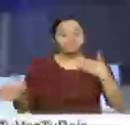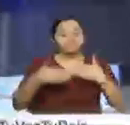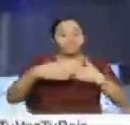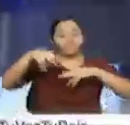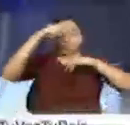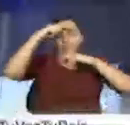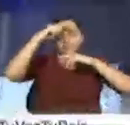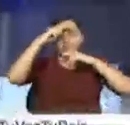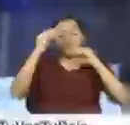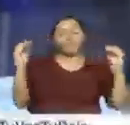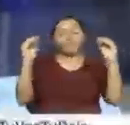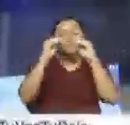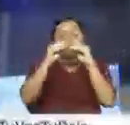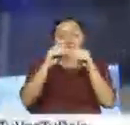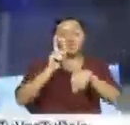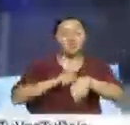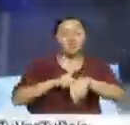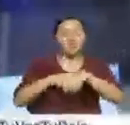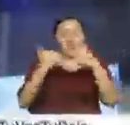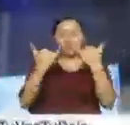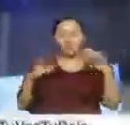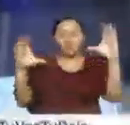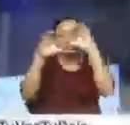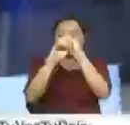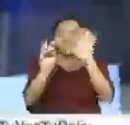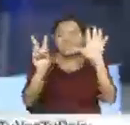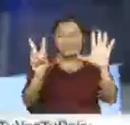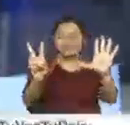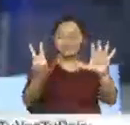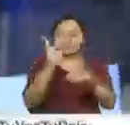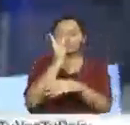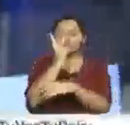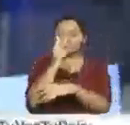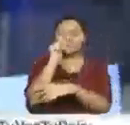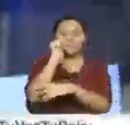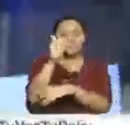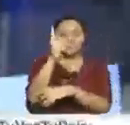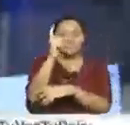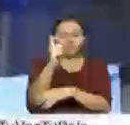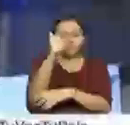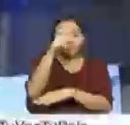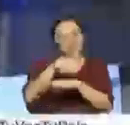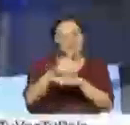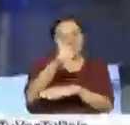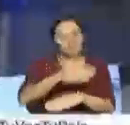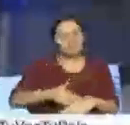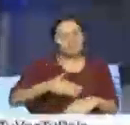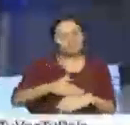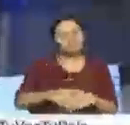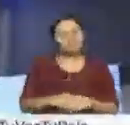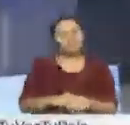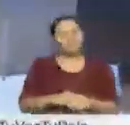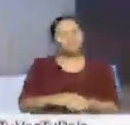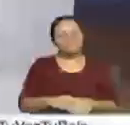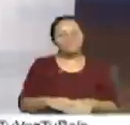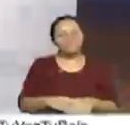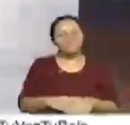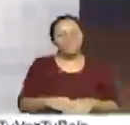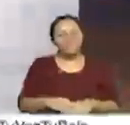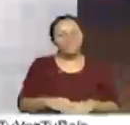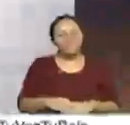Finalizamos, pero actualizaremos nuestra agenda informativa hoy a las 19 horas. Conmigo, mañana a las 13. Buenas tardes y buen provecho.